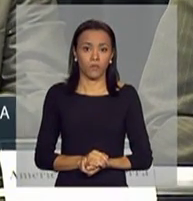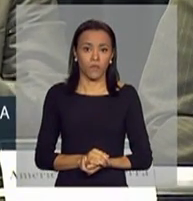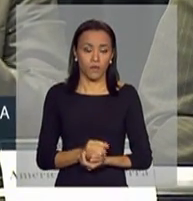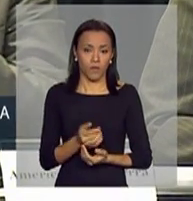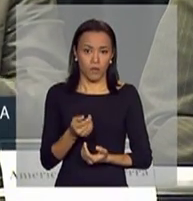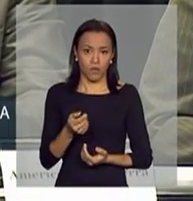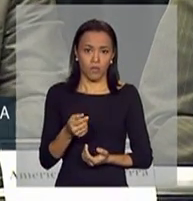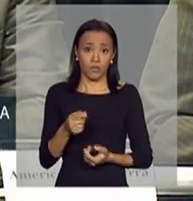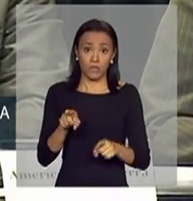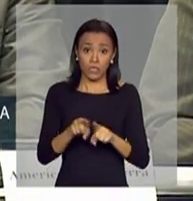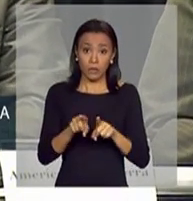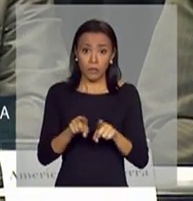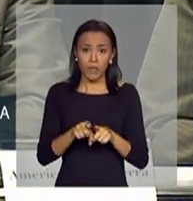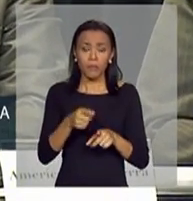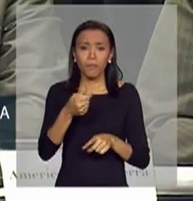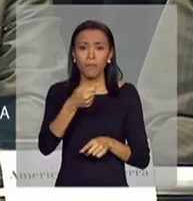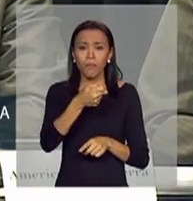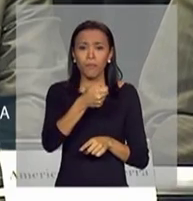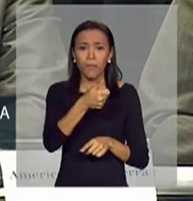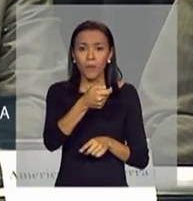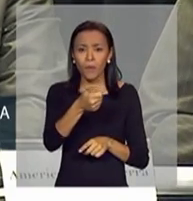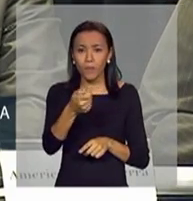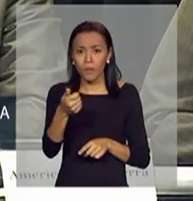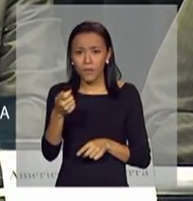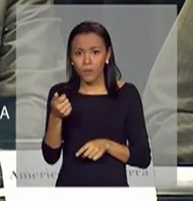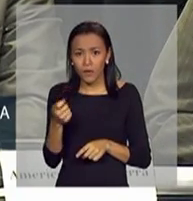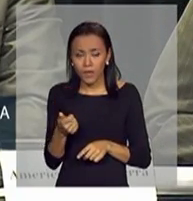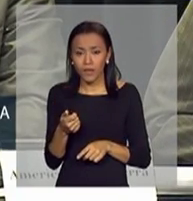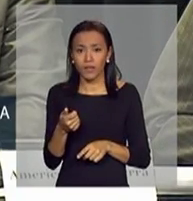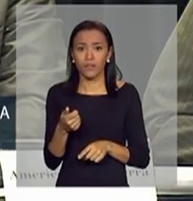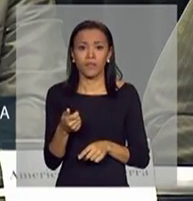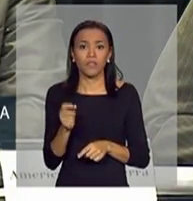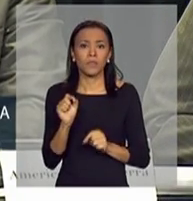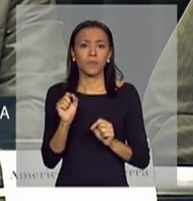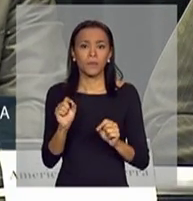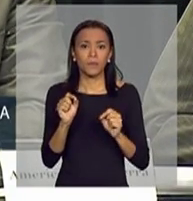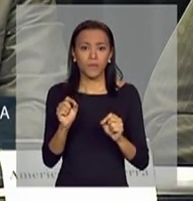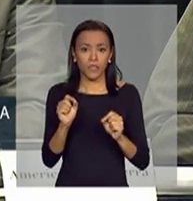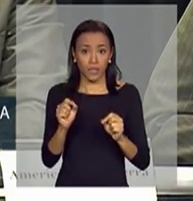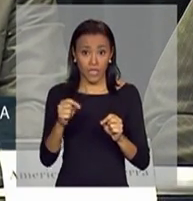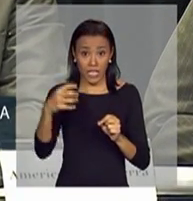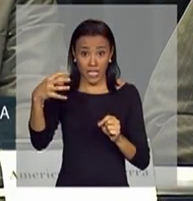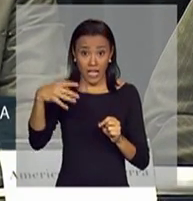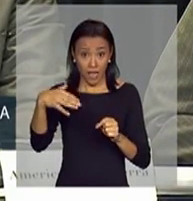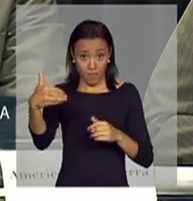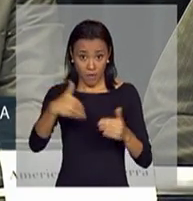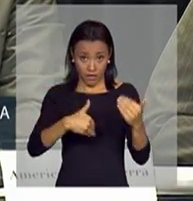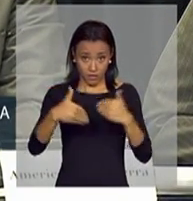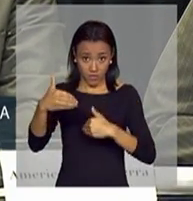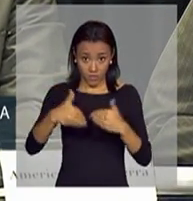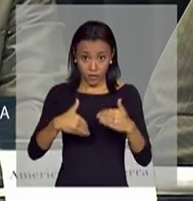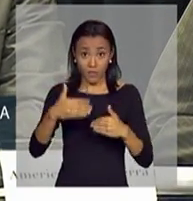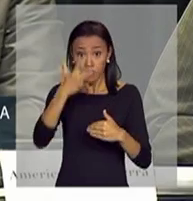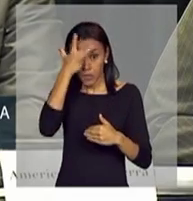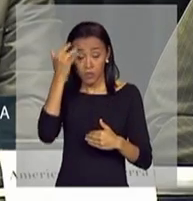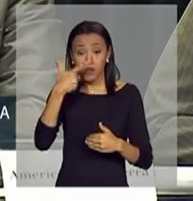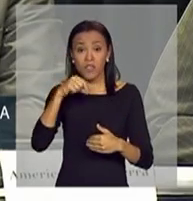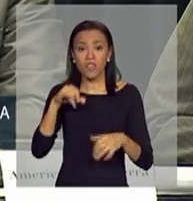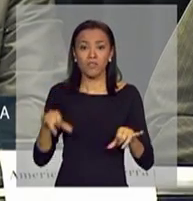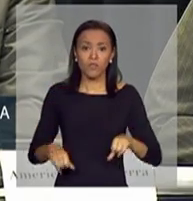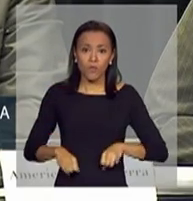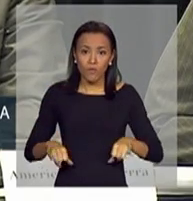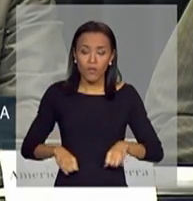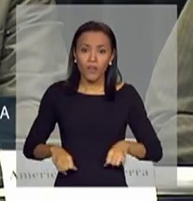poca afluencia de las víctimas hacia la Comisión de la Verdad, en el sentido